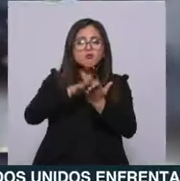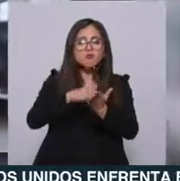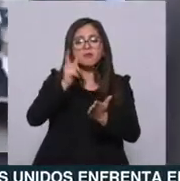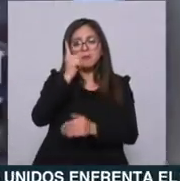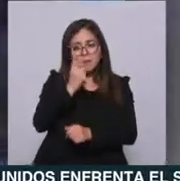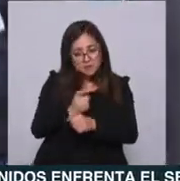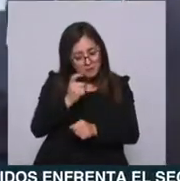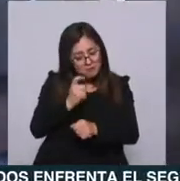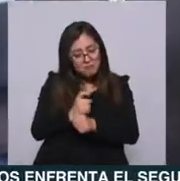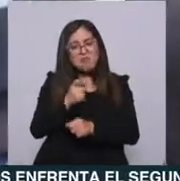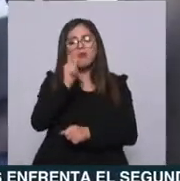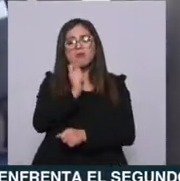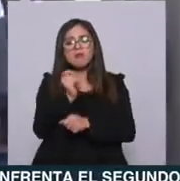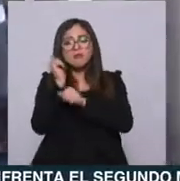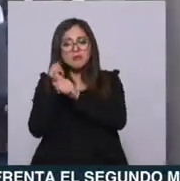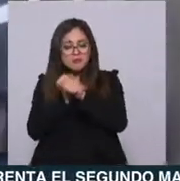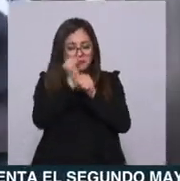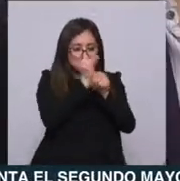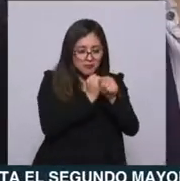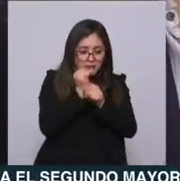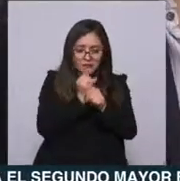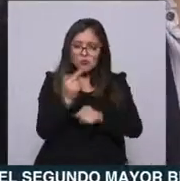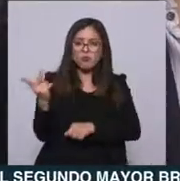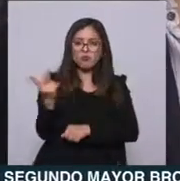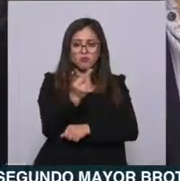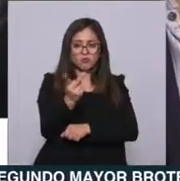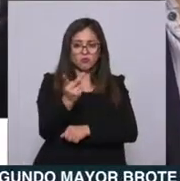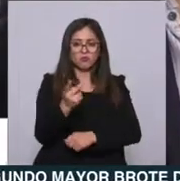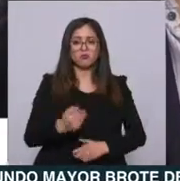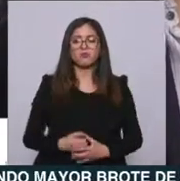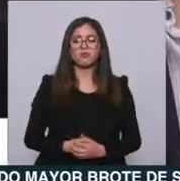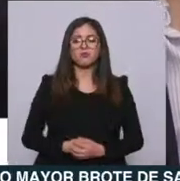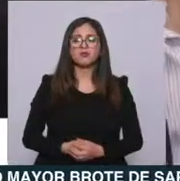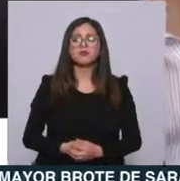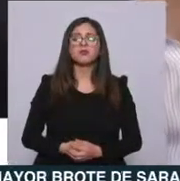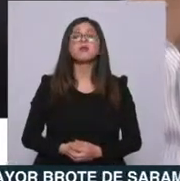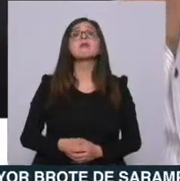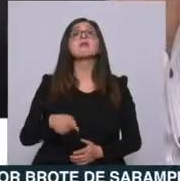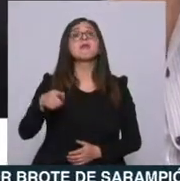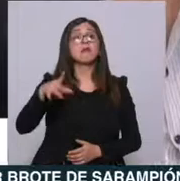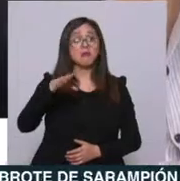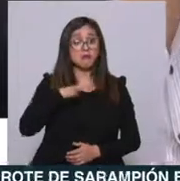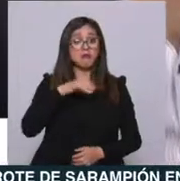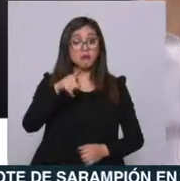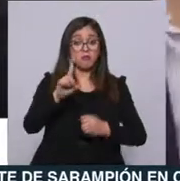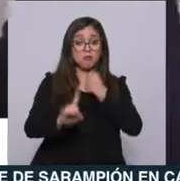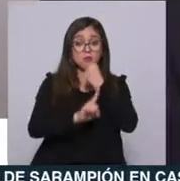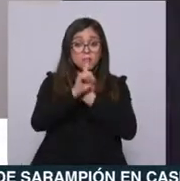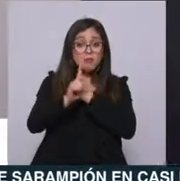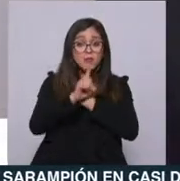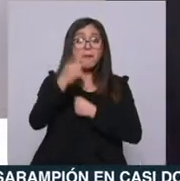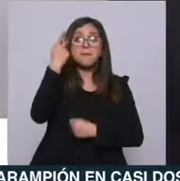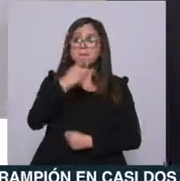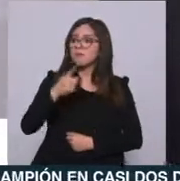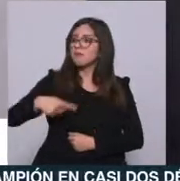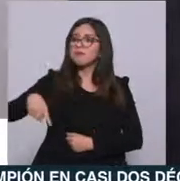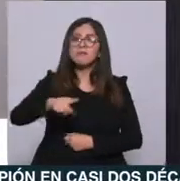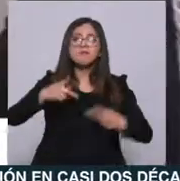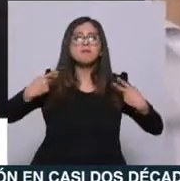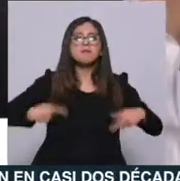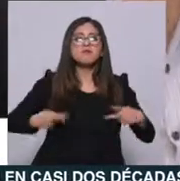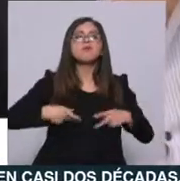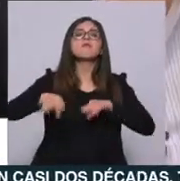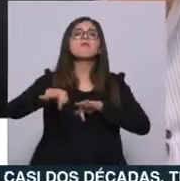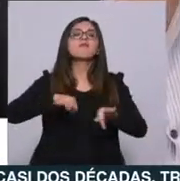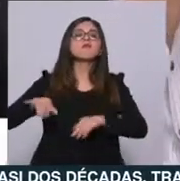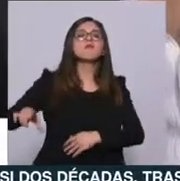las investigaciones de cada caso. Hubo un incidente y tiene que haber sensibilidad en los funcionarios, pero tiene que